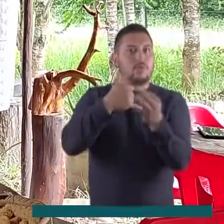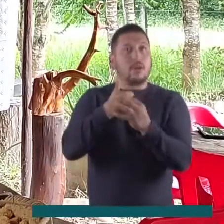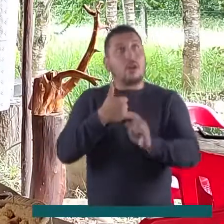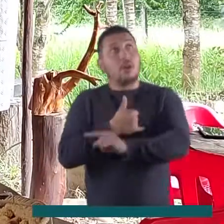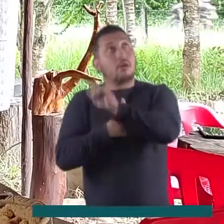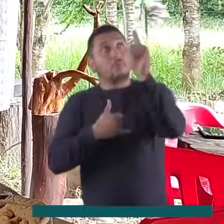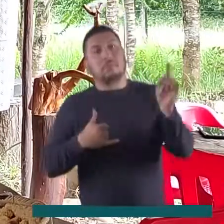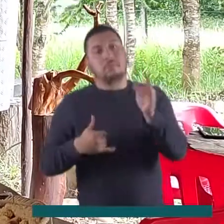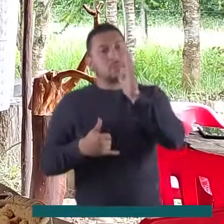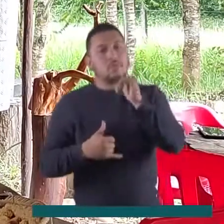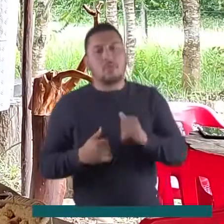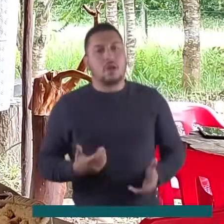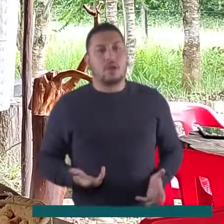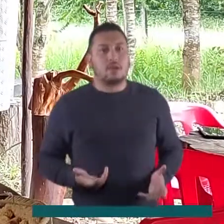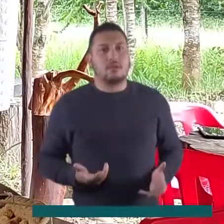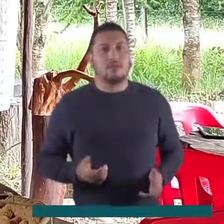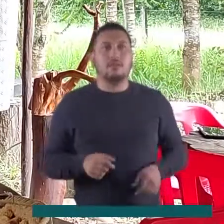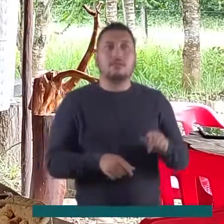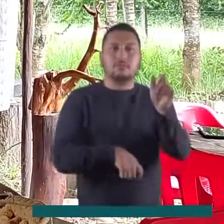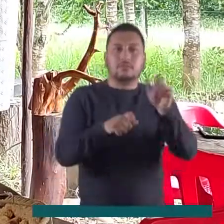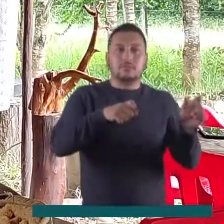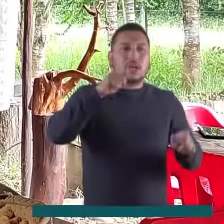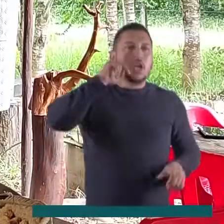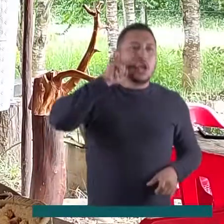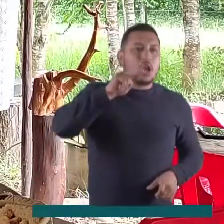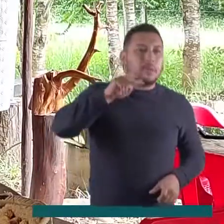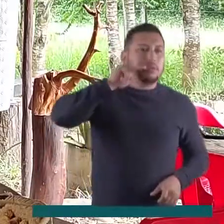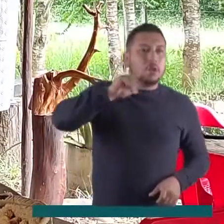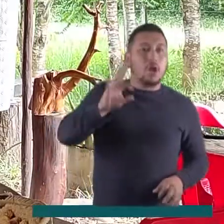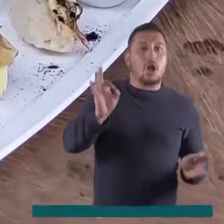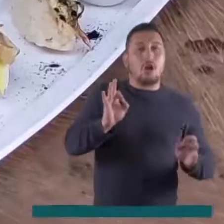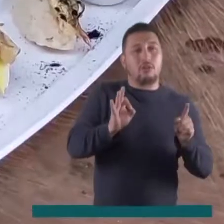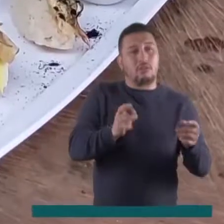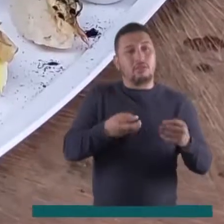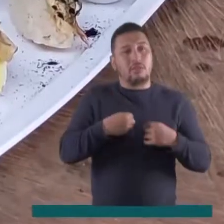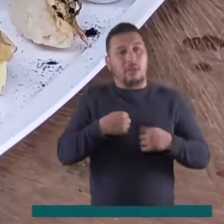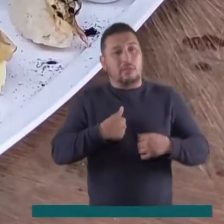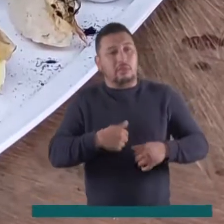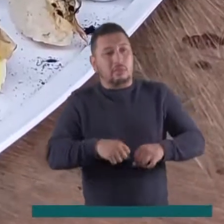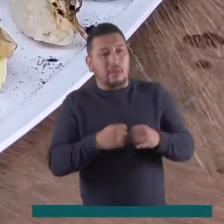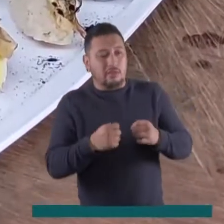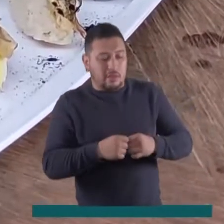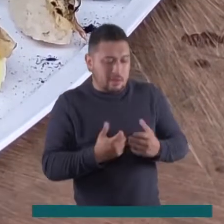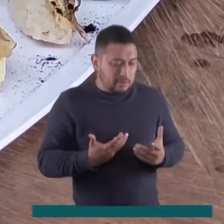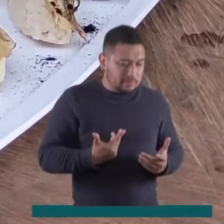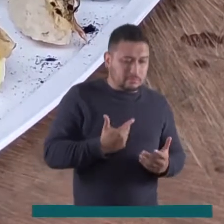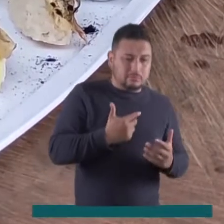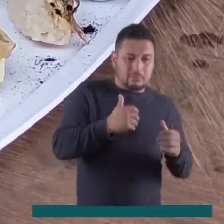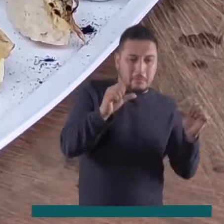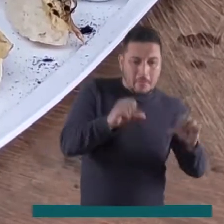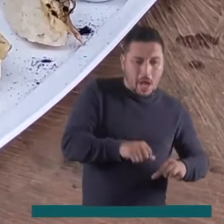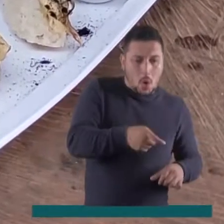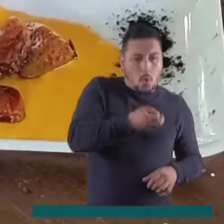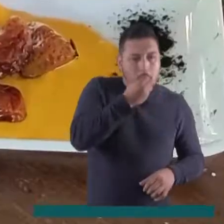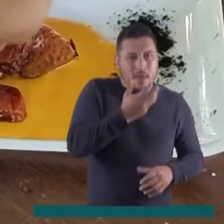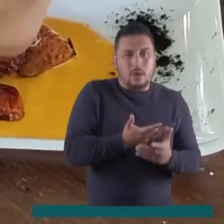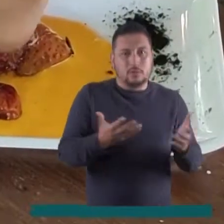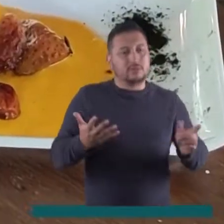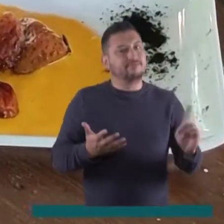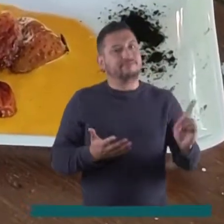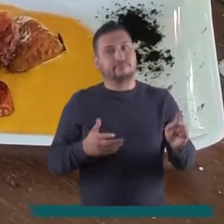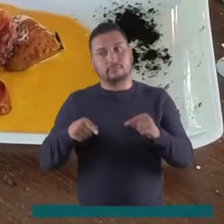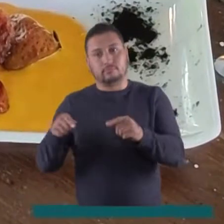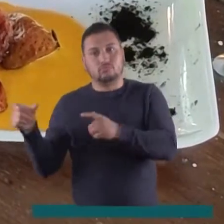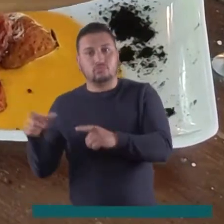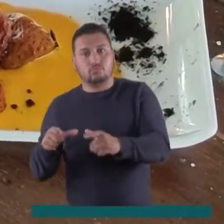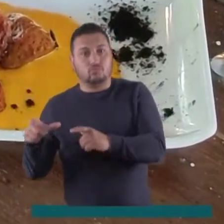también. Entonces pues la gente ya está cansada de comer comidas chatarra, todo eso, entonces ya quieren algo nuevo, de sacar los platos de